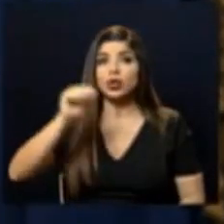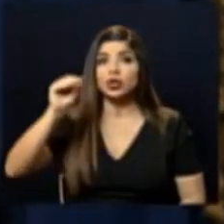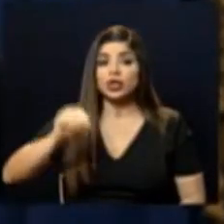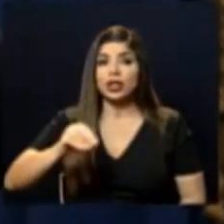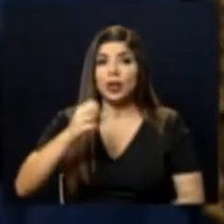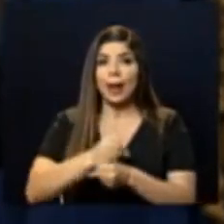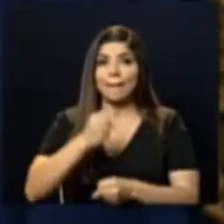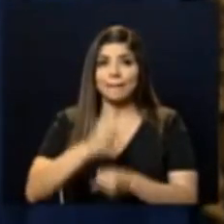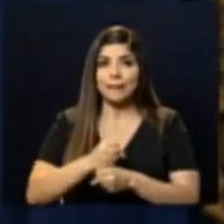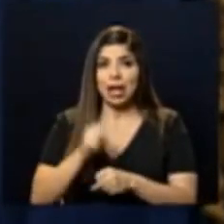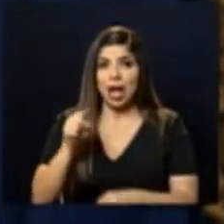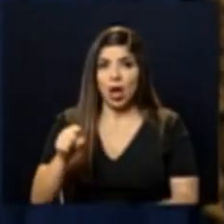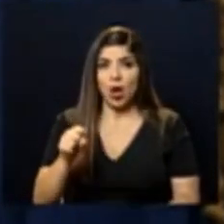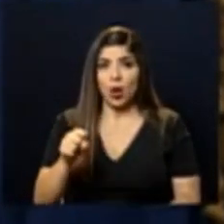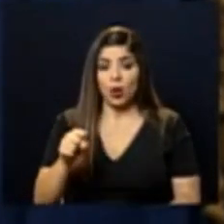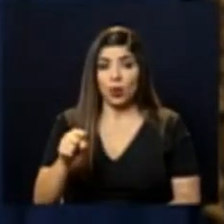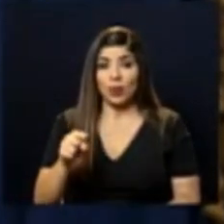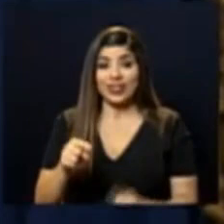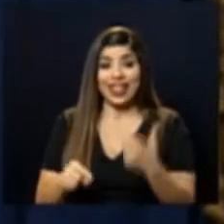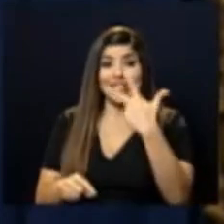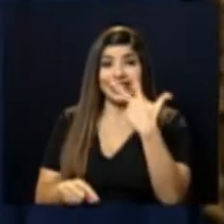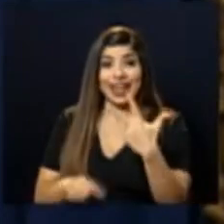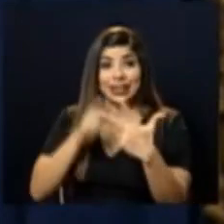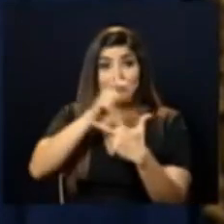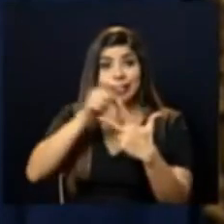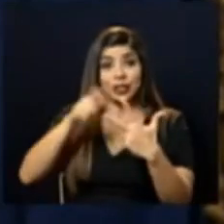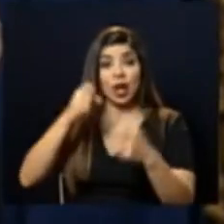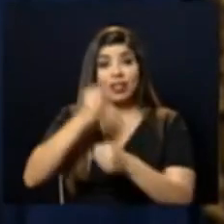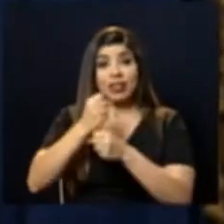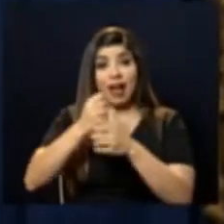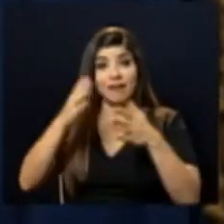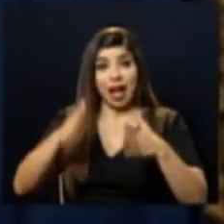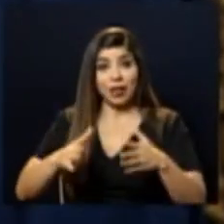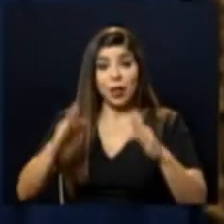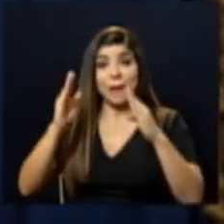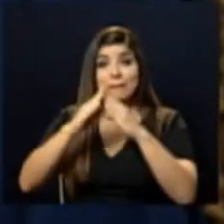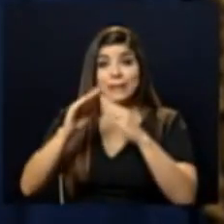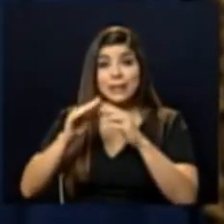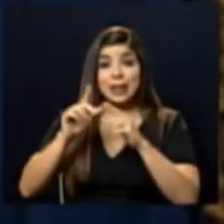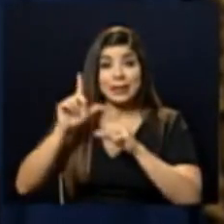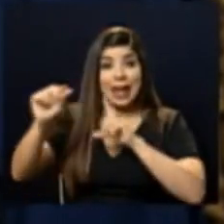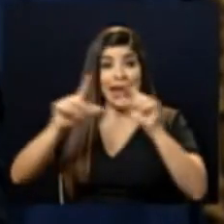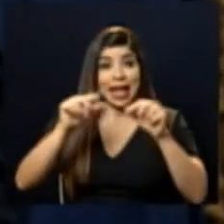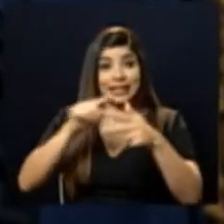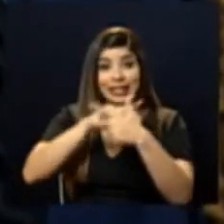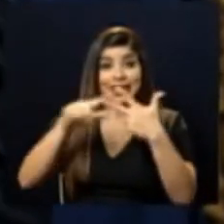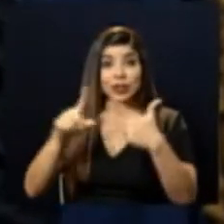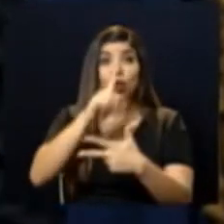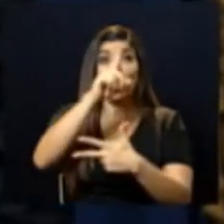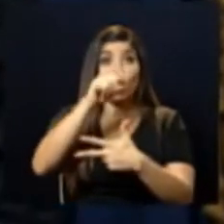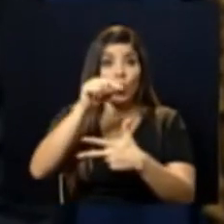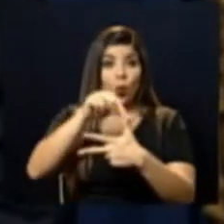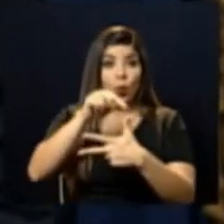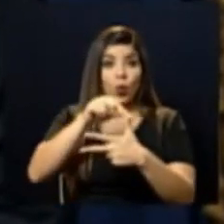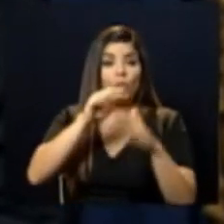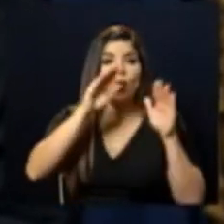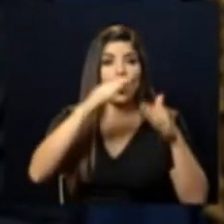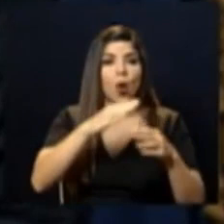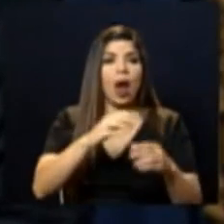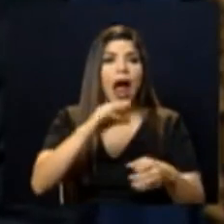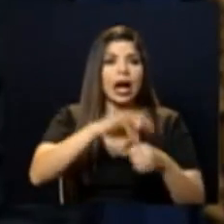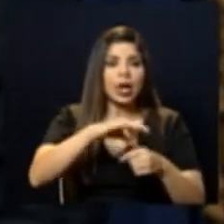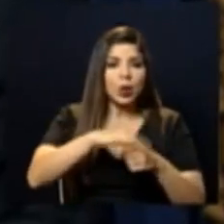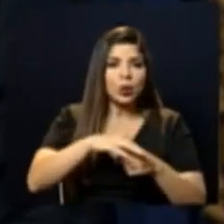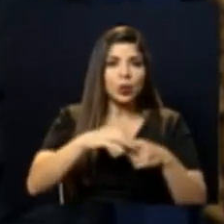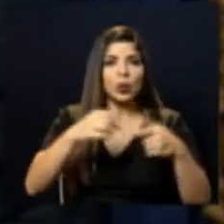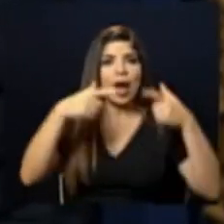empleo. Una de cada 3 personas trabajadoras en las áreas rurales lo hace en la agricultura, ganadería